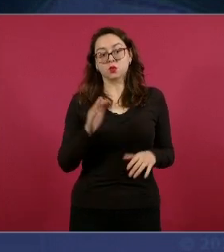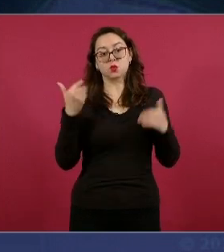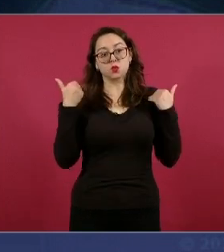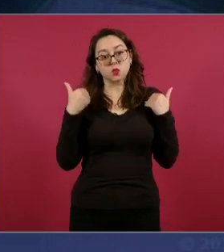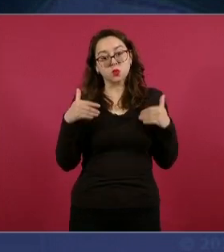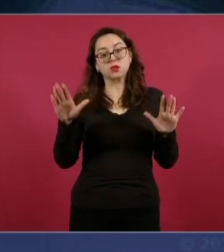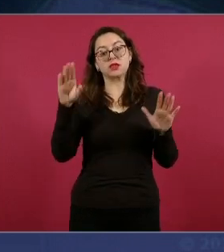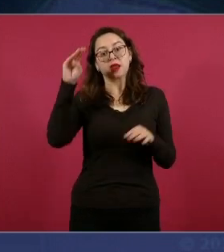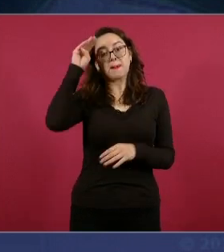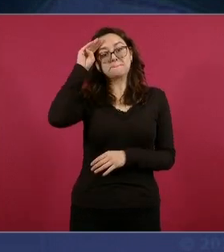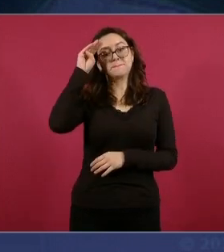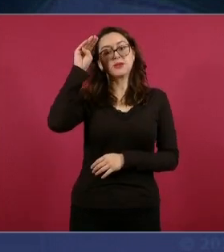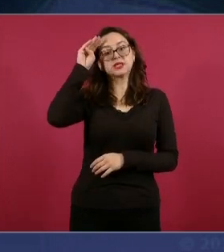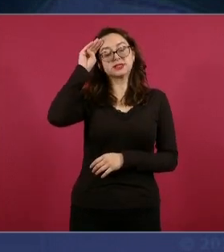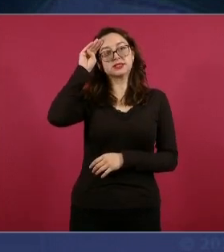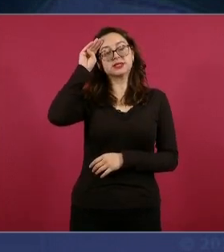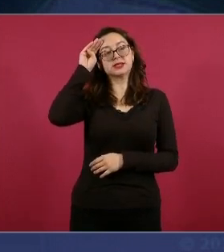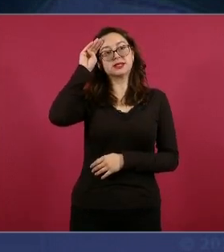así como